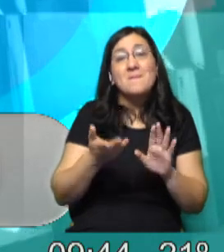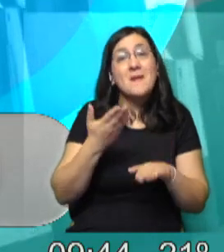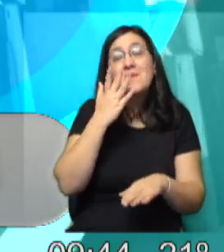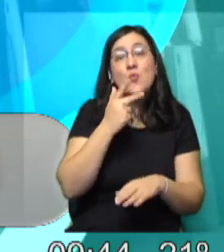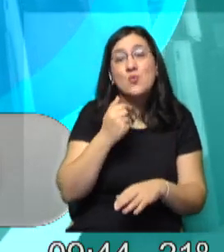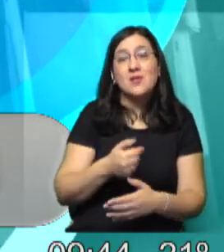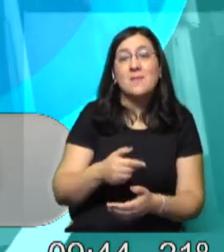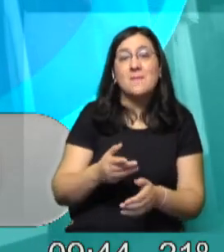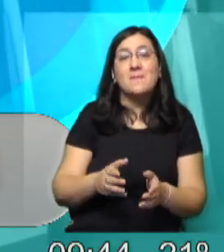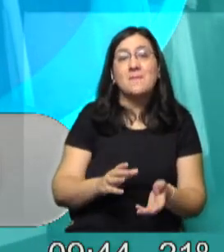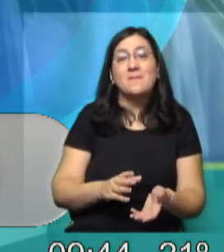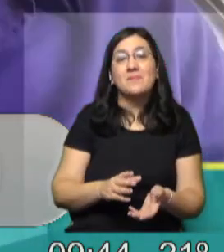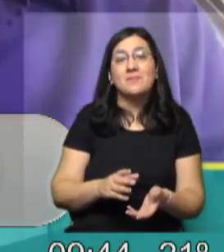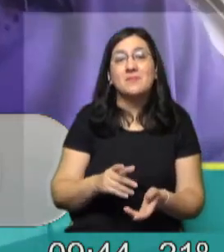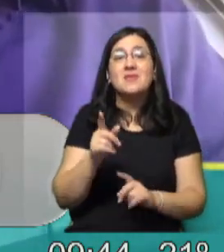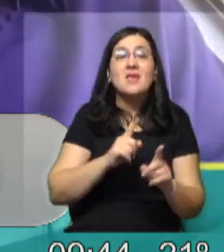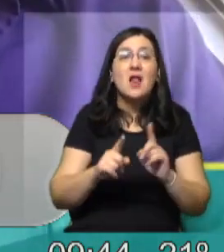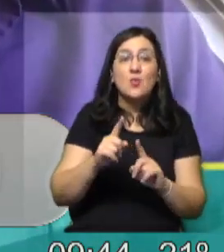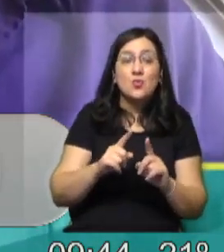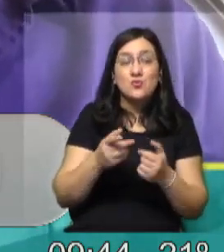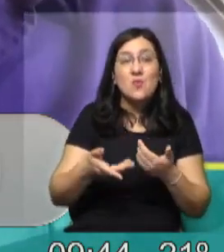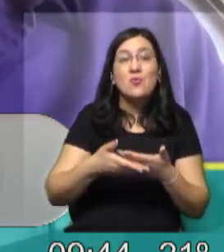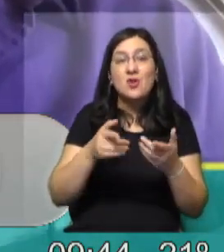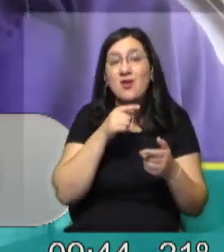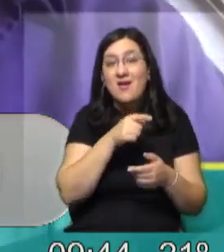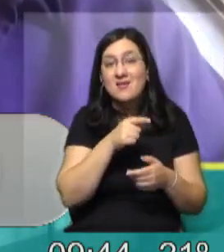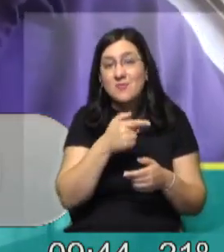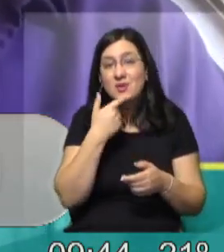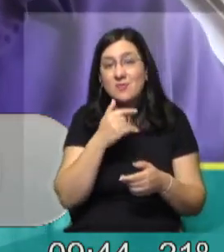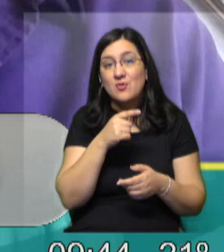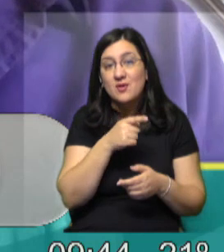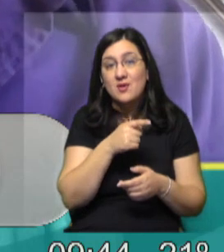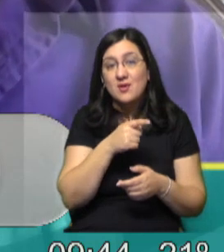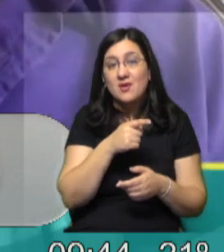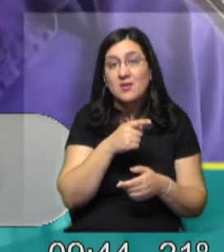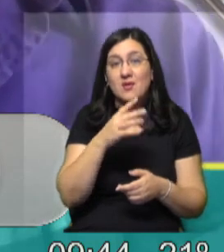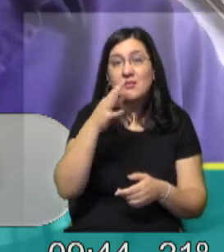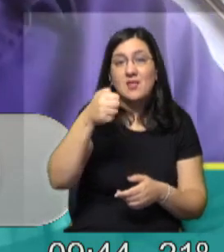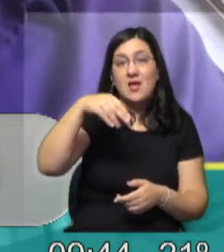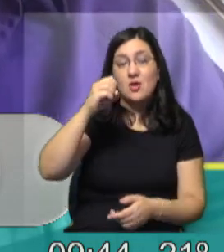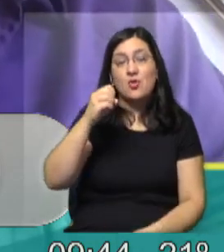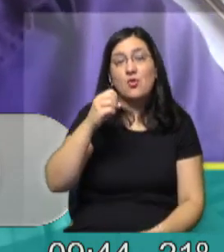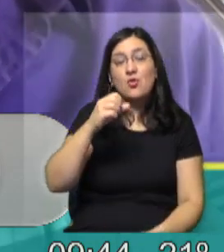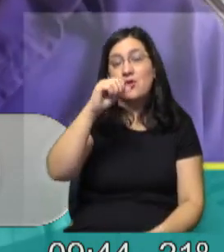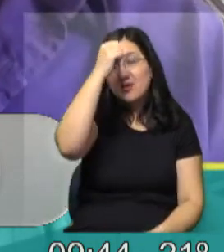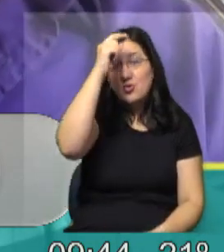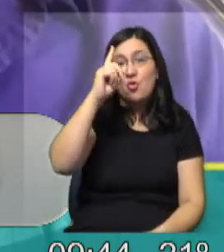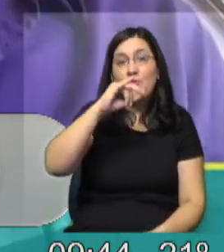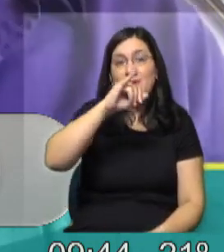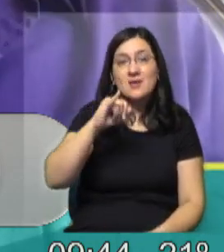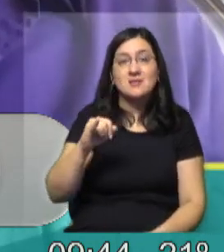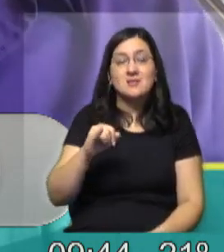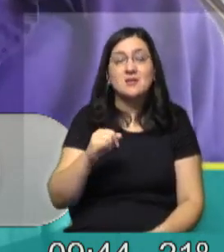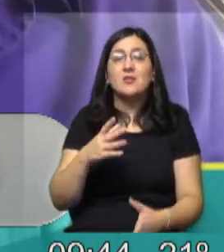álbum de figurita y estoy hablando y algunos de ellos aparecieron Ahí está por ejemplo Ahí está está el Tano está el indio está Domínguez